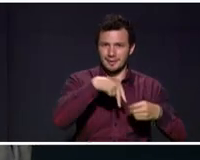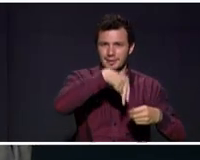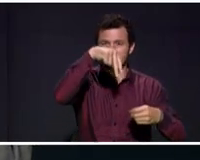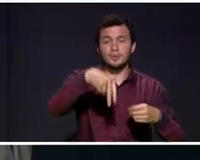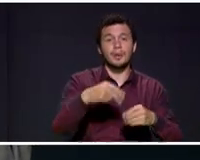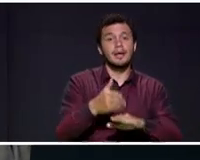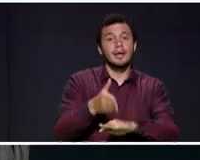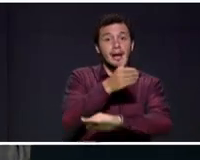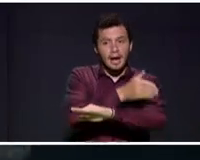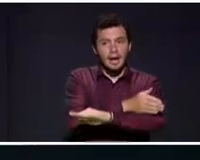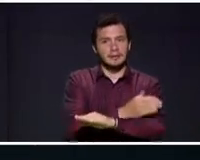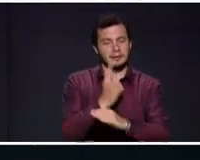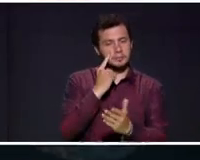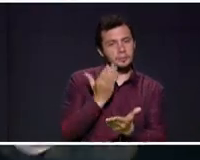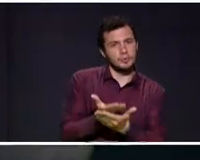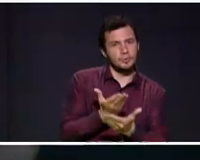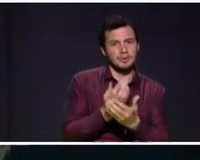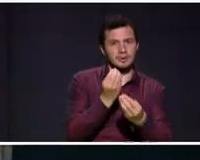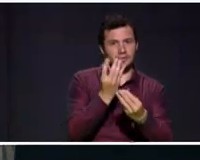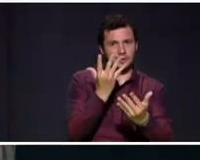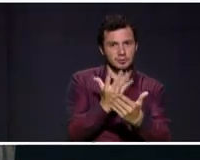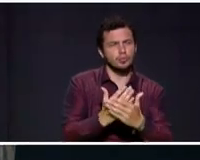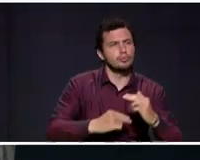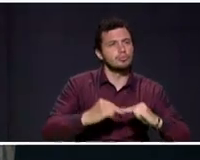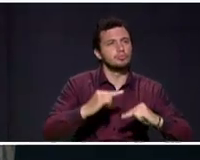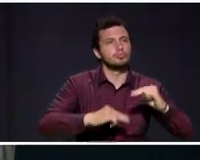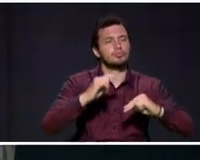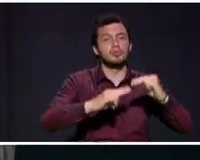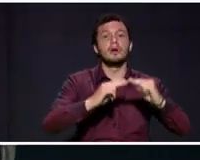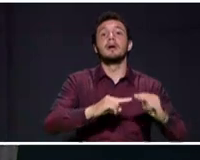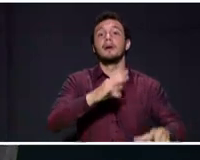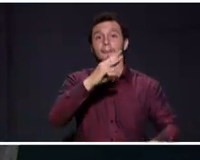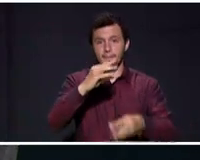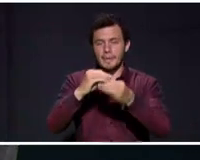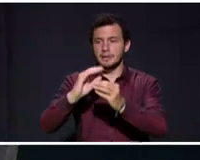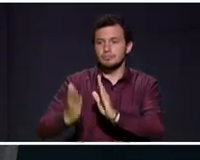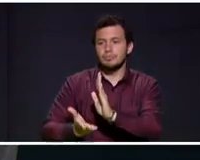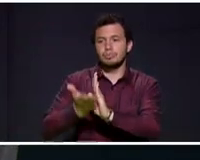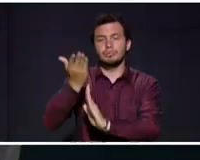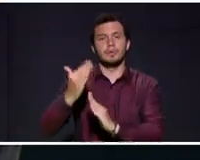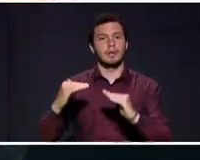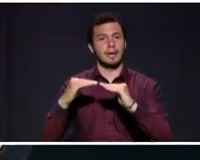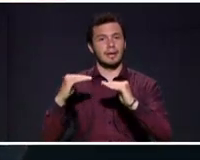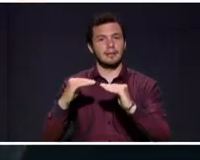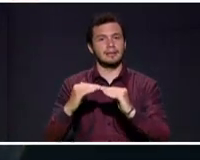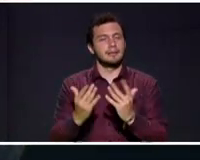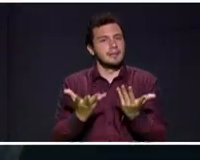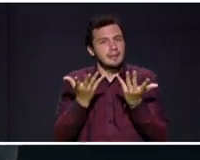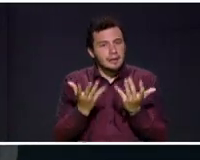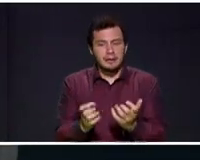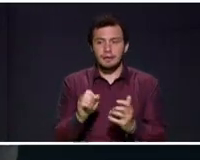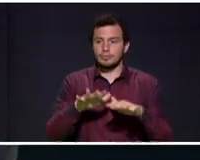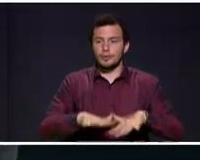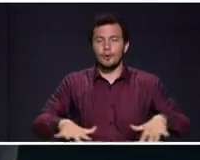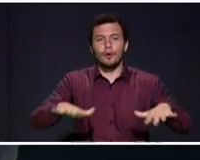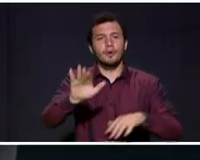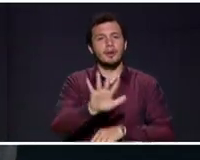en infraestructura con unos nuevos reasentamientos y mejoramientos de vivienda lo van a permitir soñar con un departamento